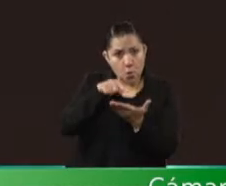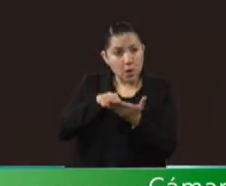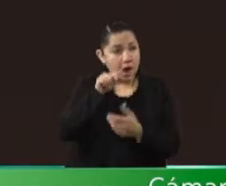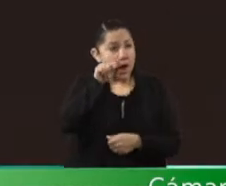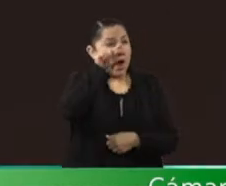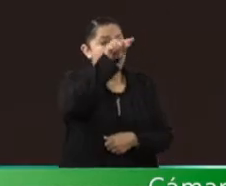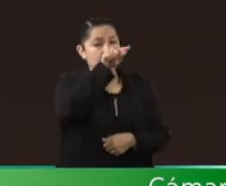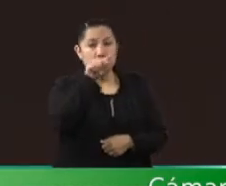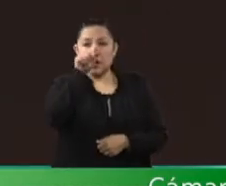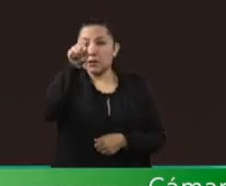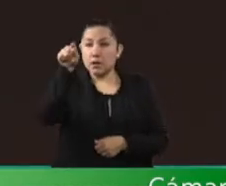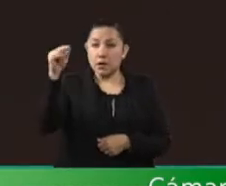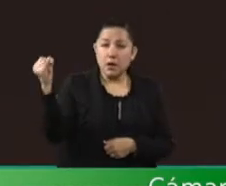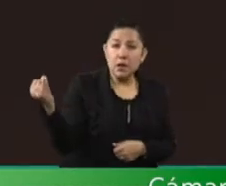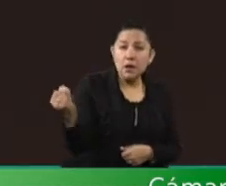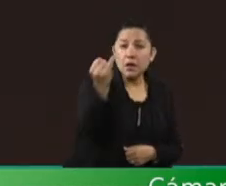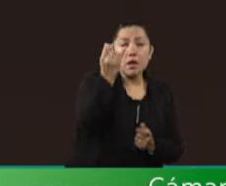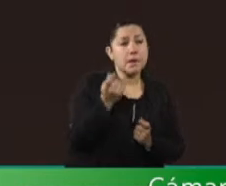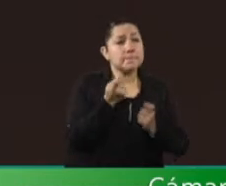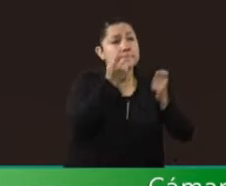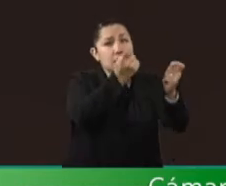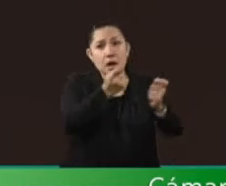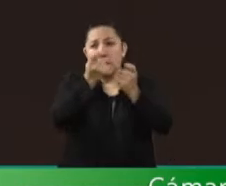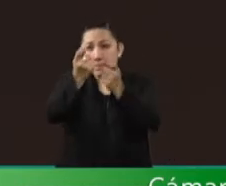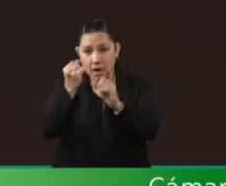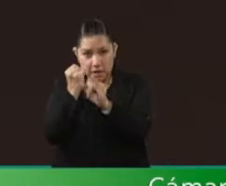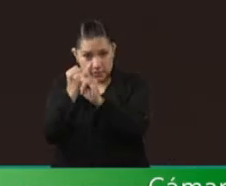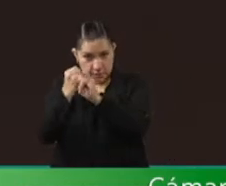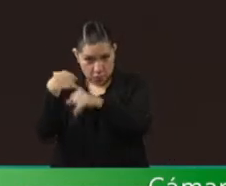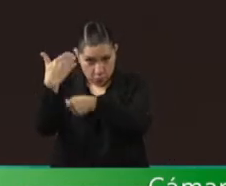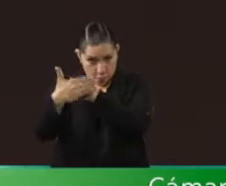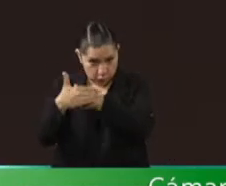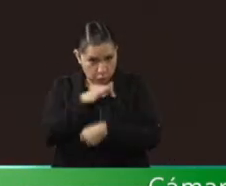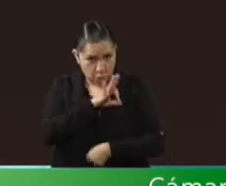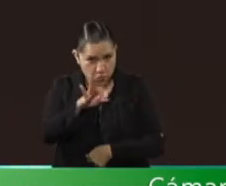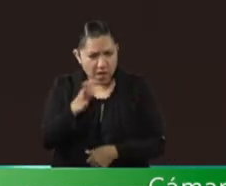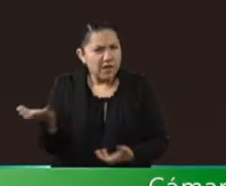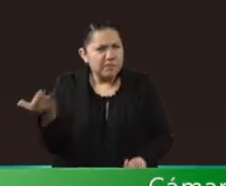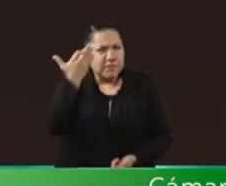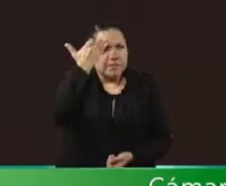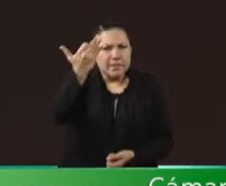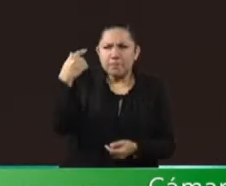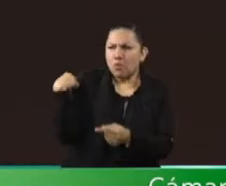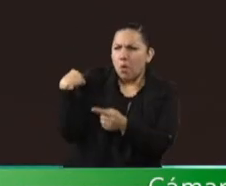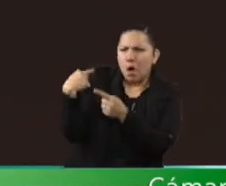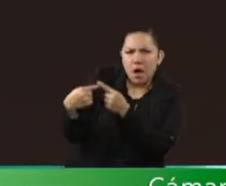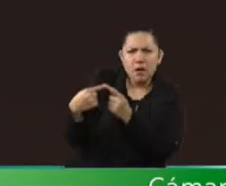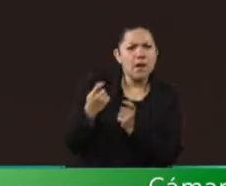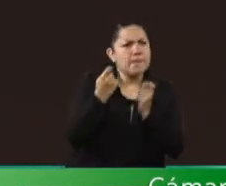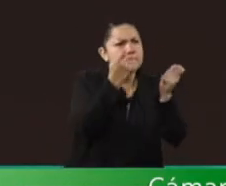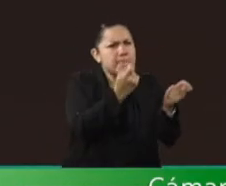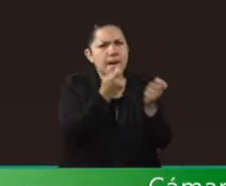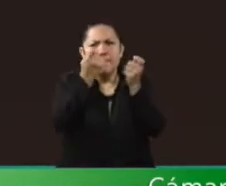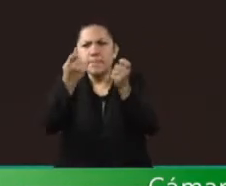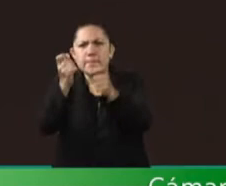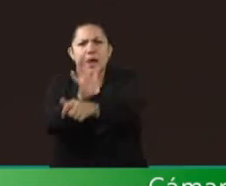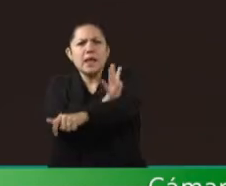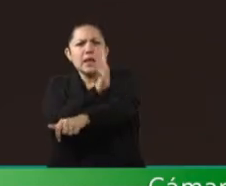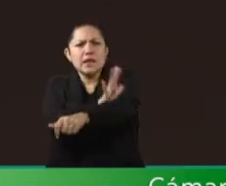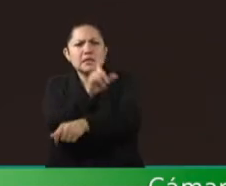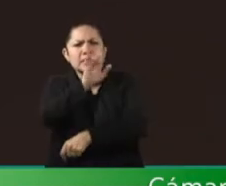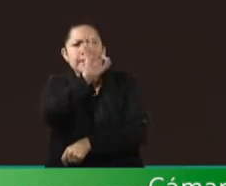localidades si hasta la fecha no ha sido capaz de cubrir el 100% del servicio de energía